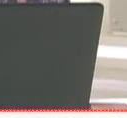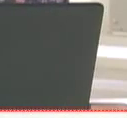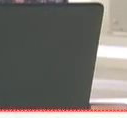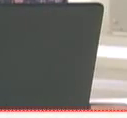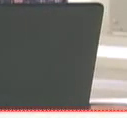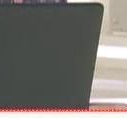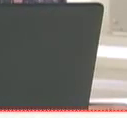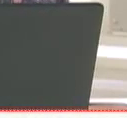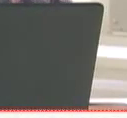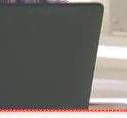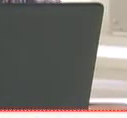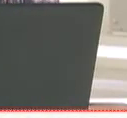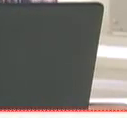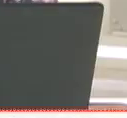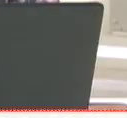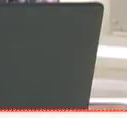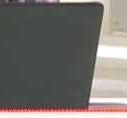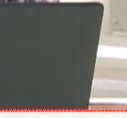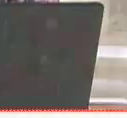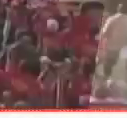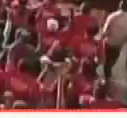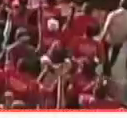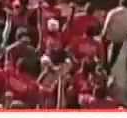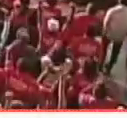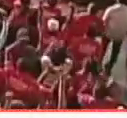nos amplía la información. Adelante, Graya.